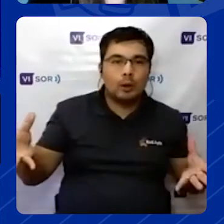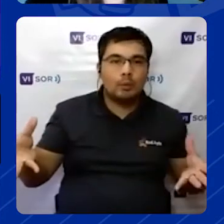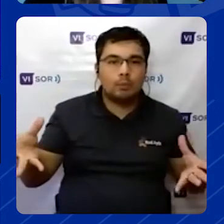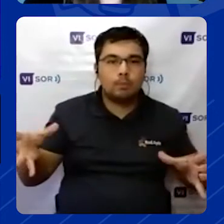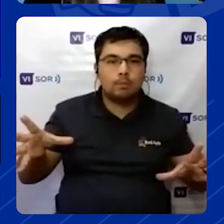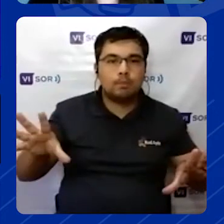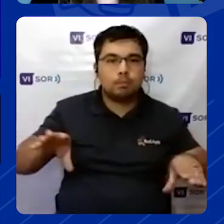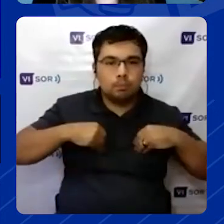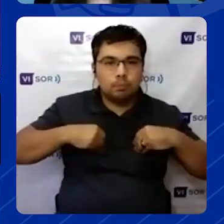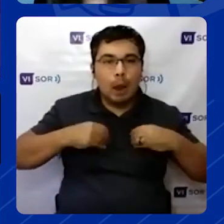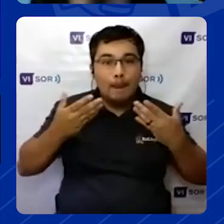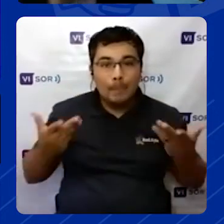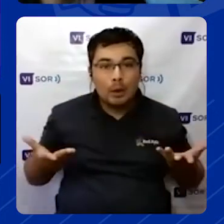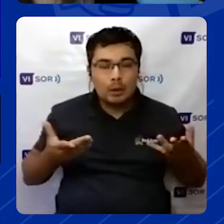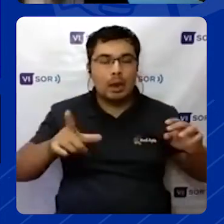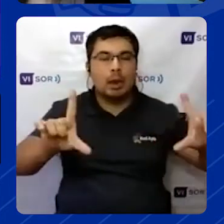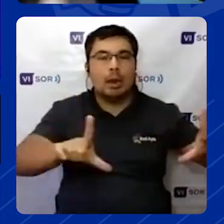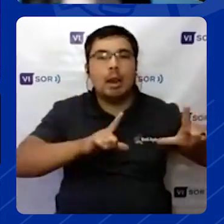que he tenido hasta ahora.